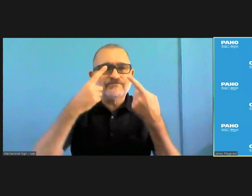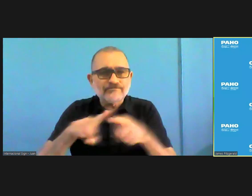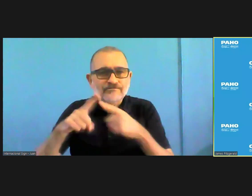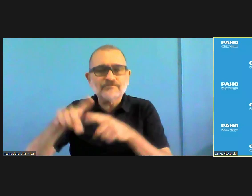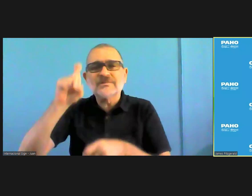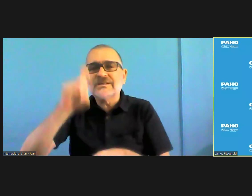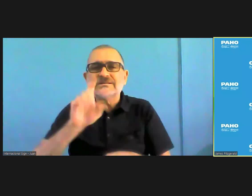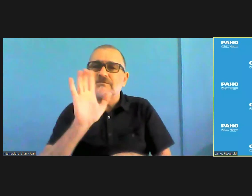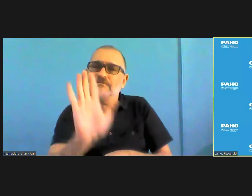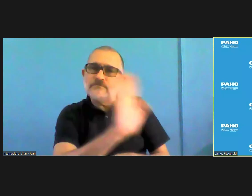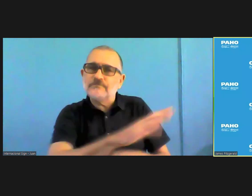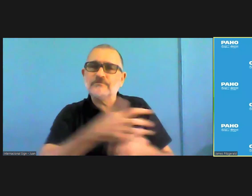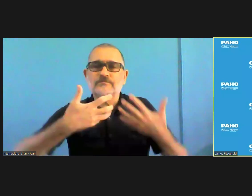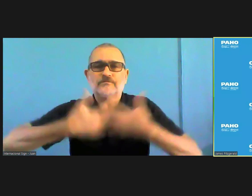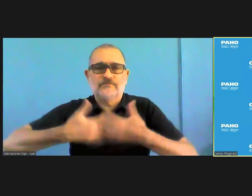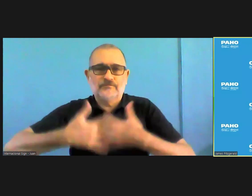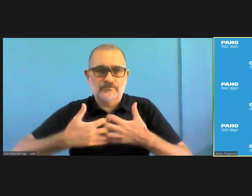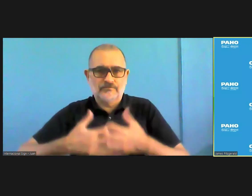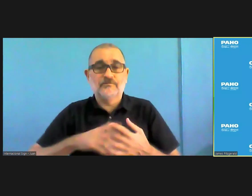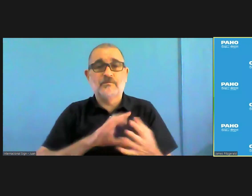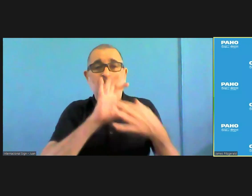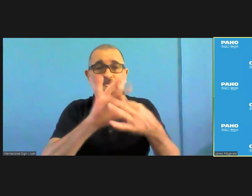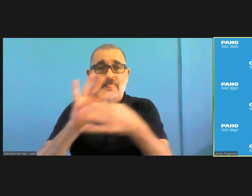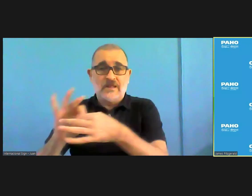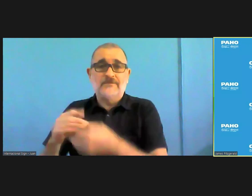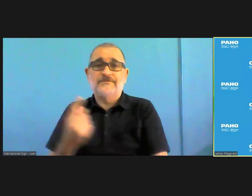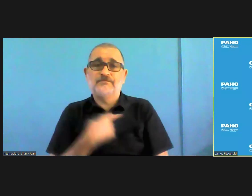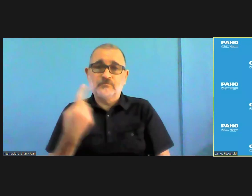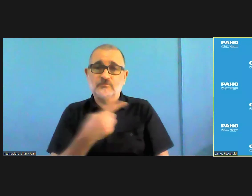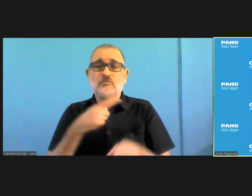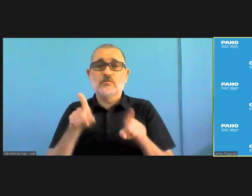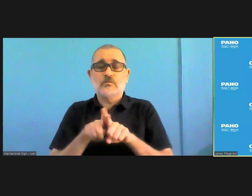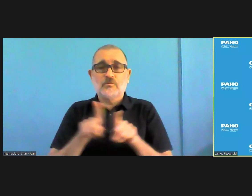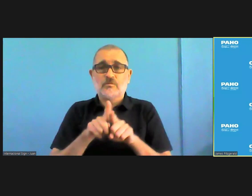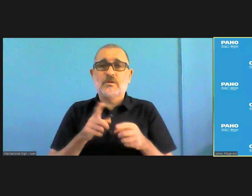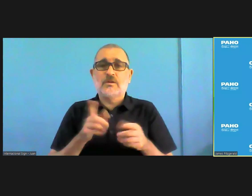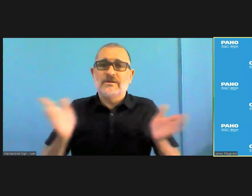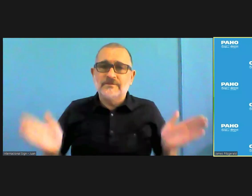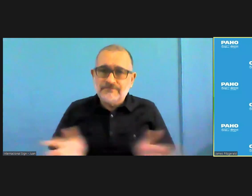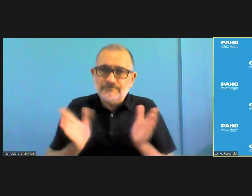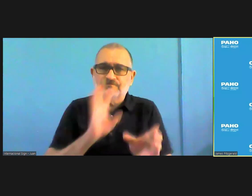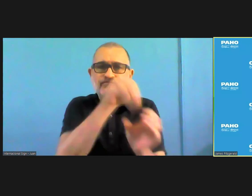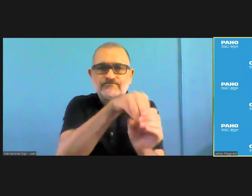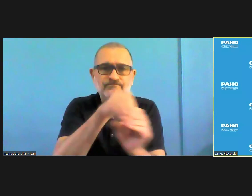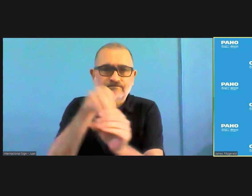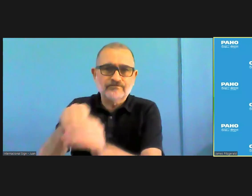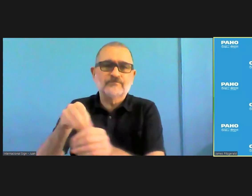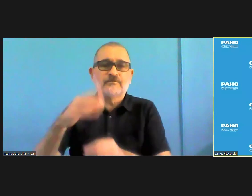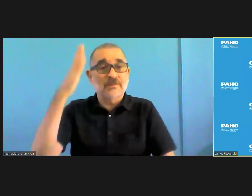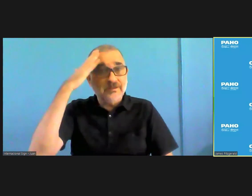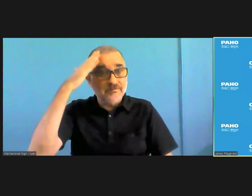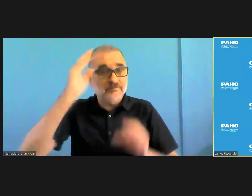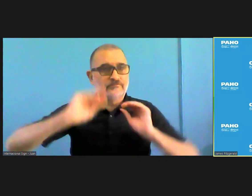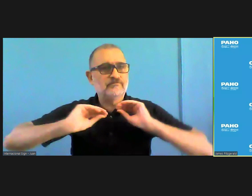y desarrollar capacidades en las funciones esenciales de salud pública, así como en aquellas funciones relacionadas a